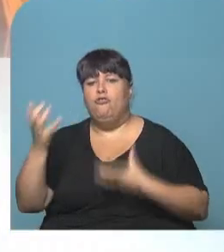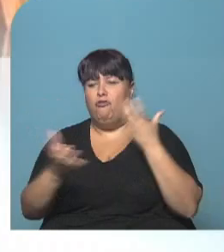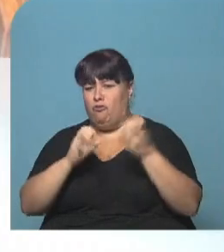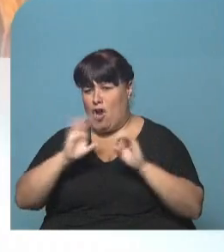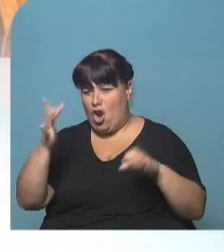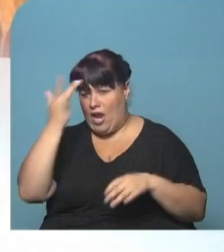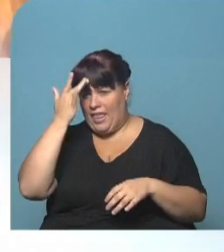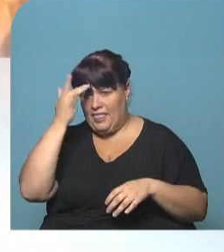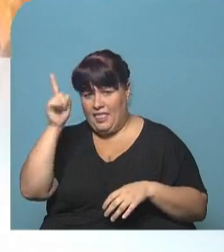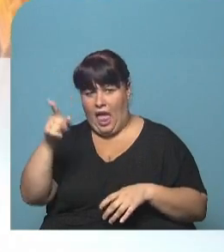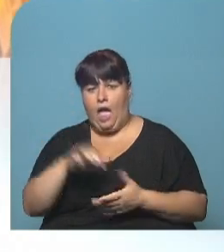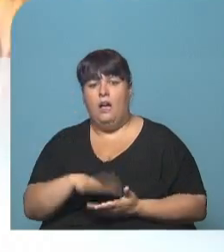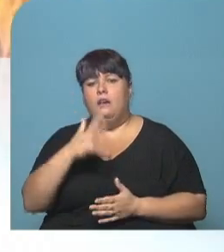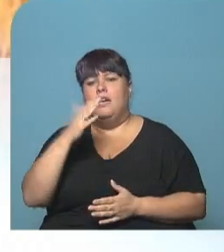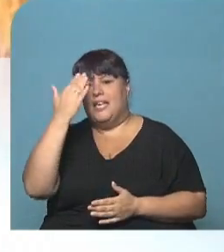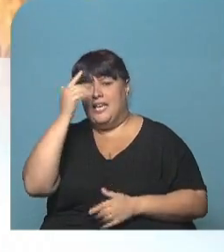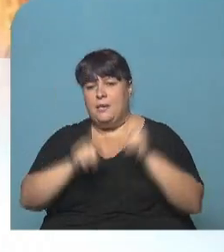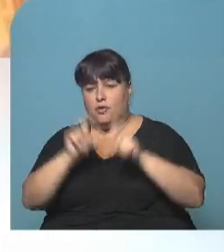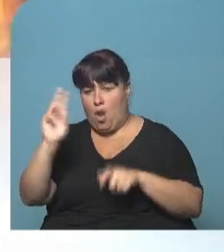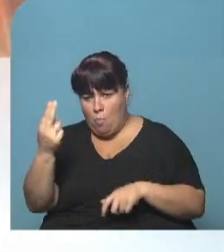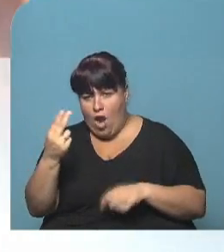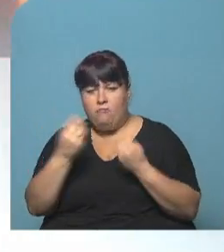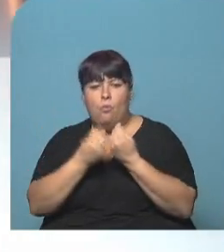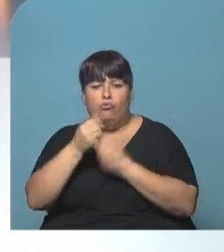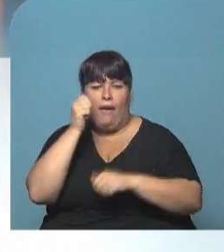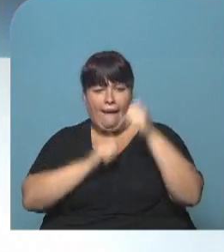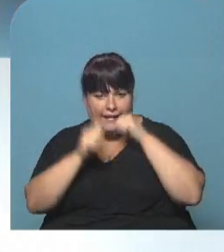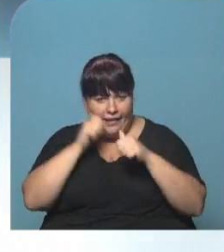Incendio fatal en la India. Al menos 15 personas murieron y